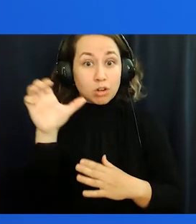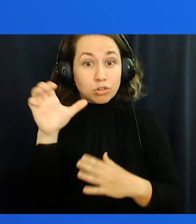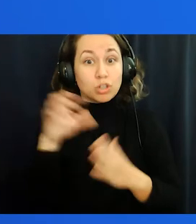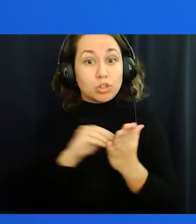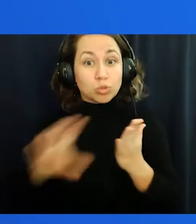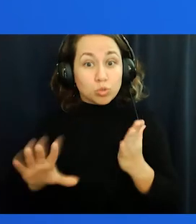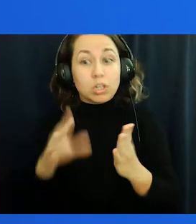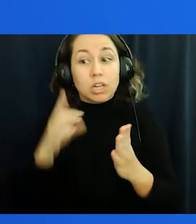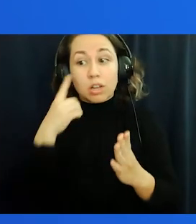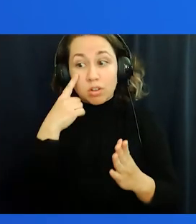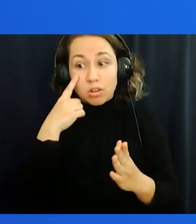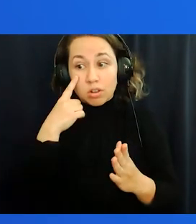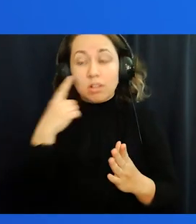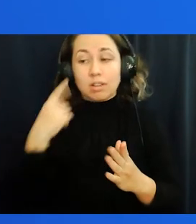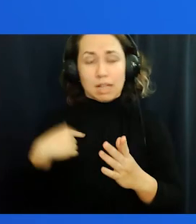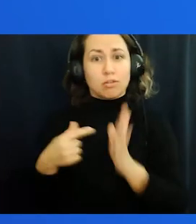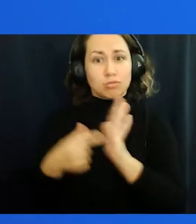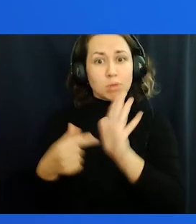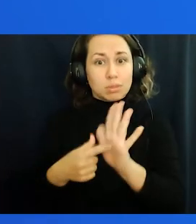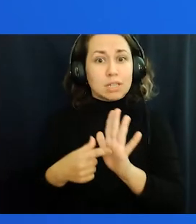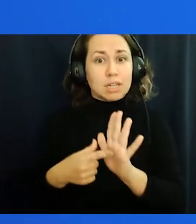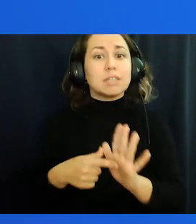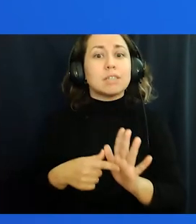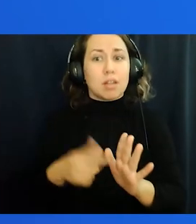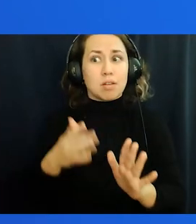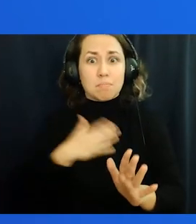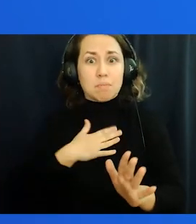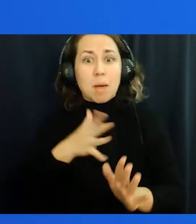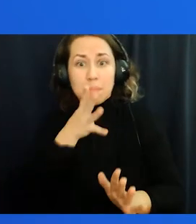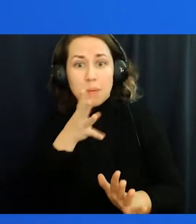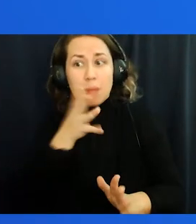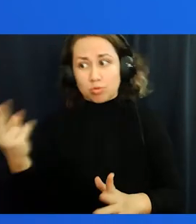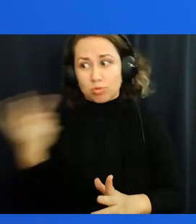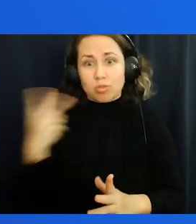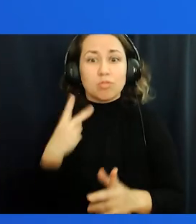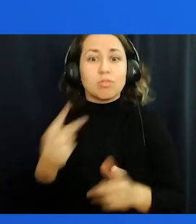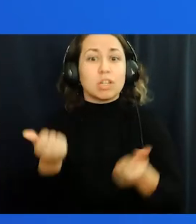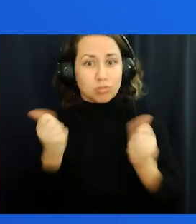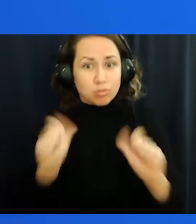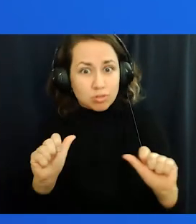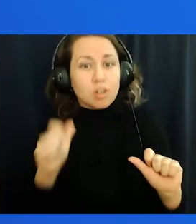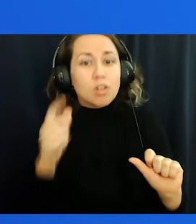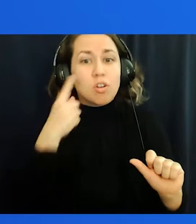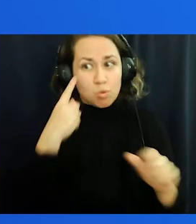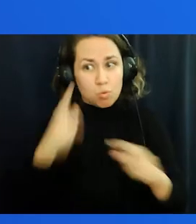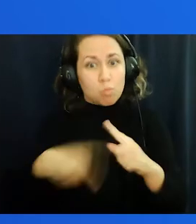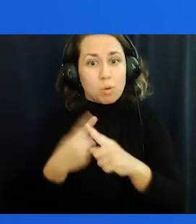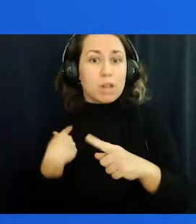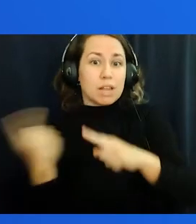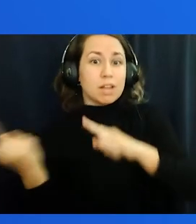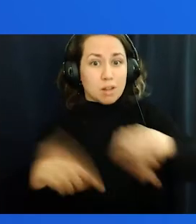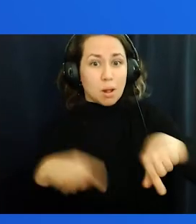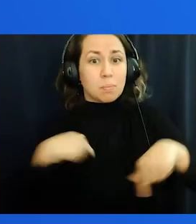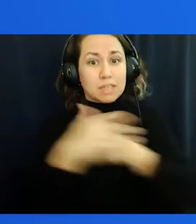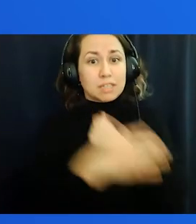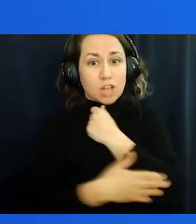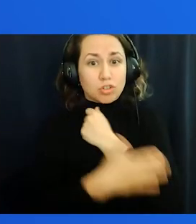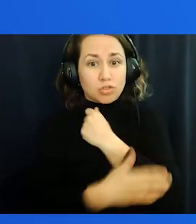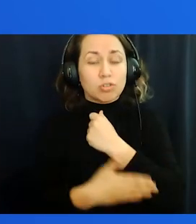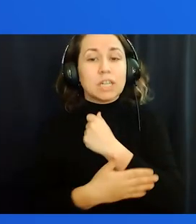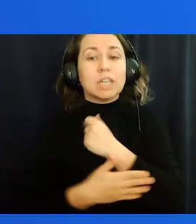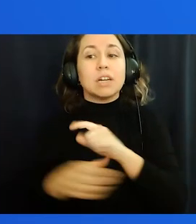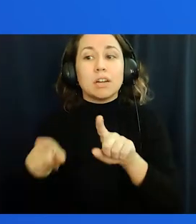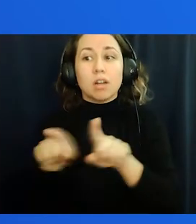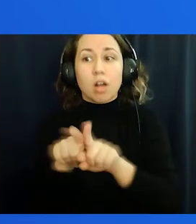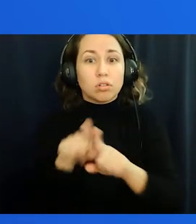100 mejores representa el esfuerzo que hicimos mi mamá y yo cuando vinimos a este país. Representa el apoyo de mis amigos, familia y